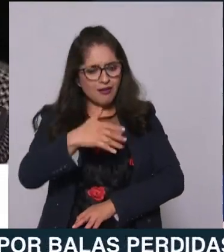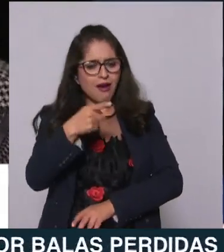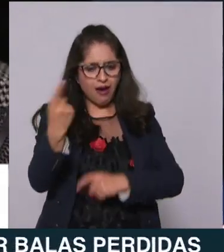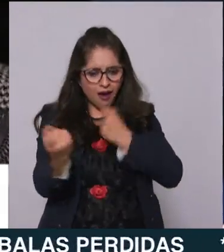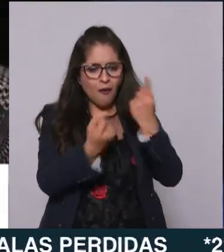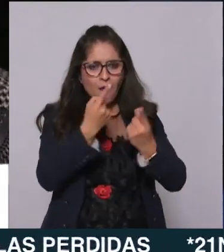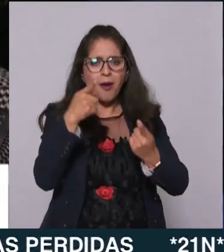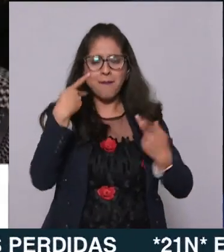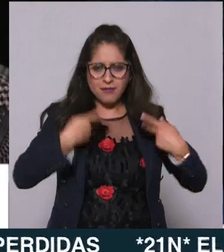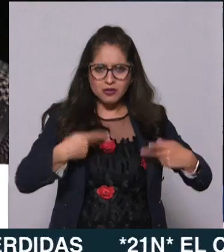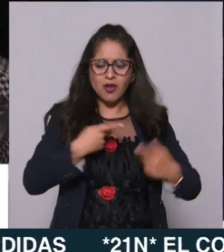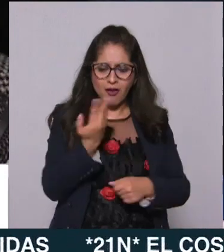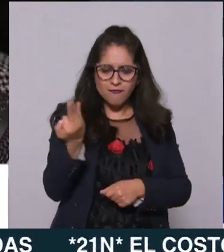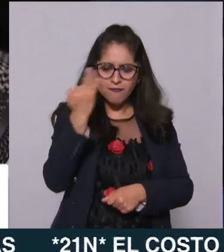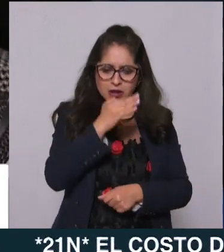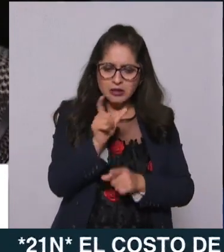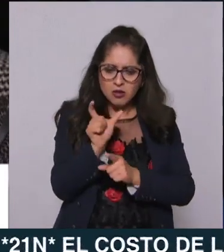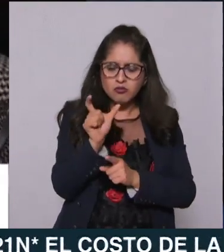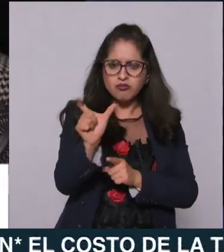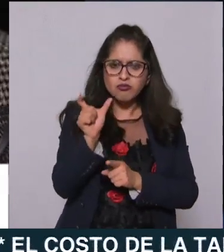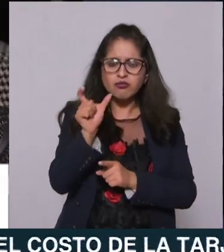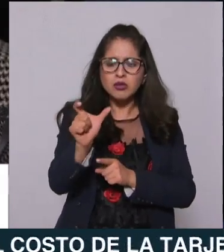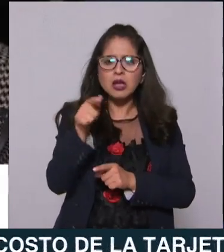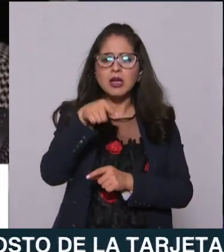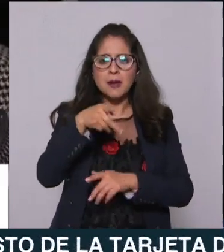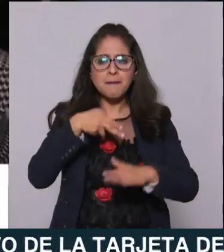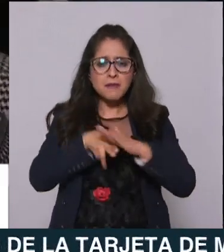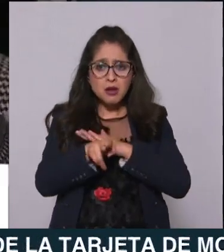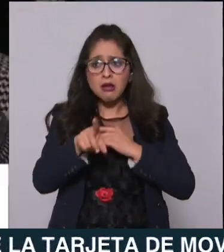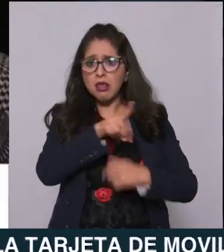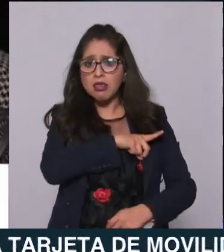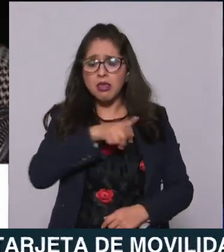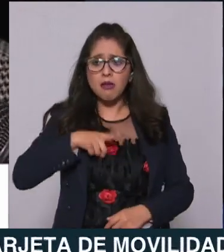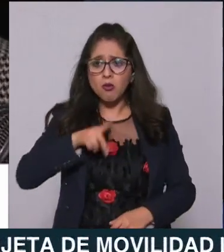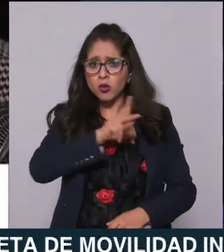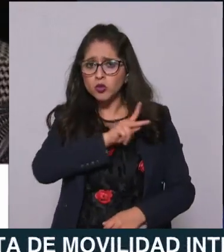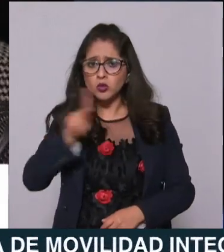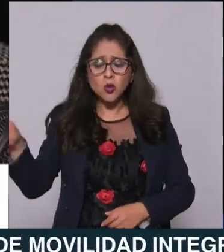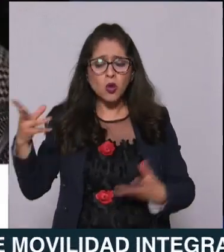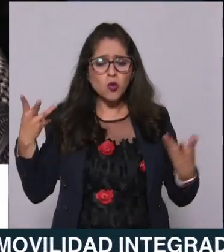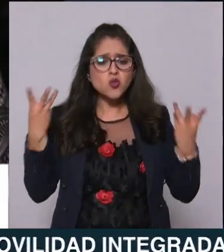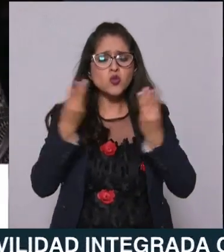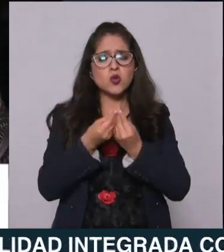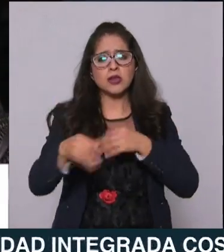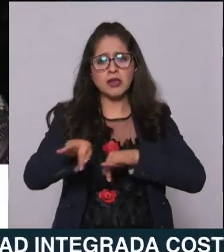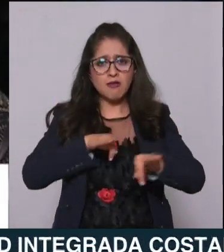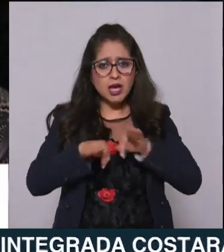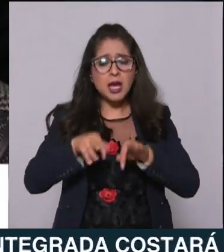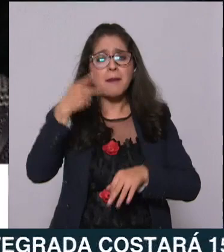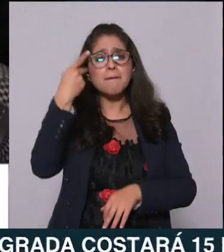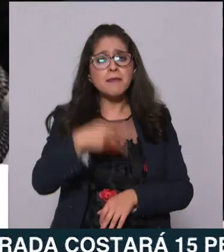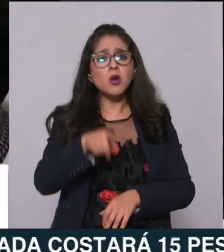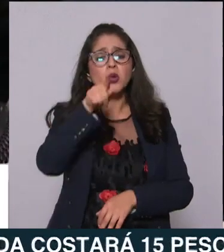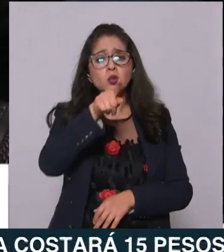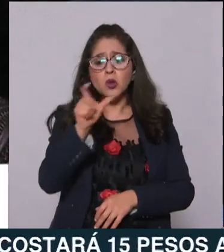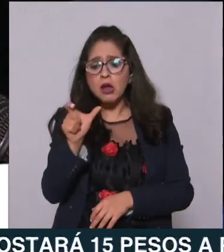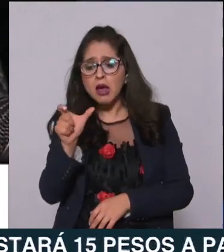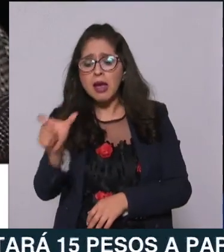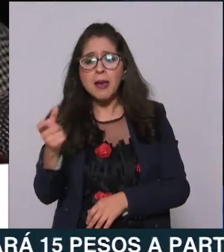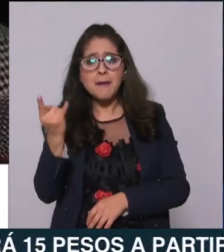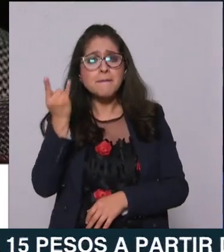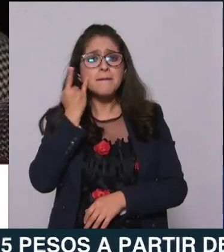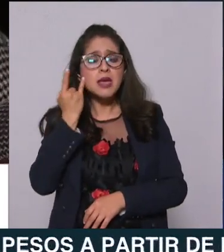evasión muy grande dentro del metro y que tenemos que trabajar todos. Y una pequeña acción es no recargando pirata, una